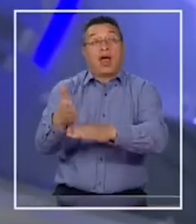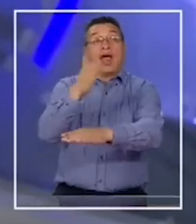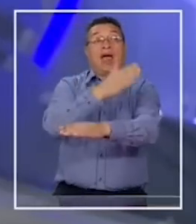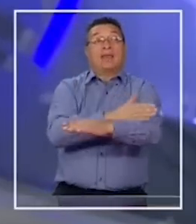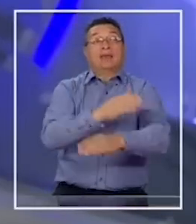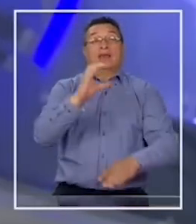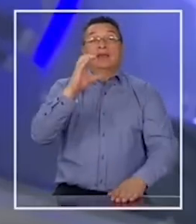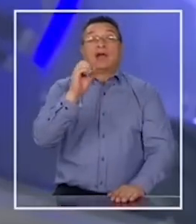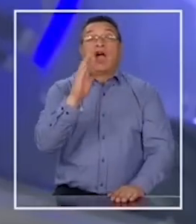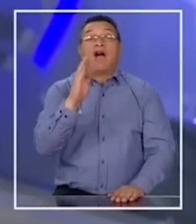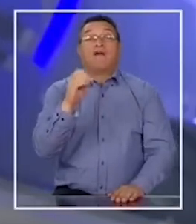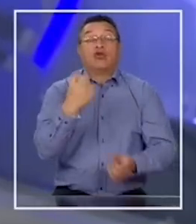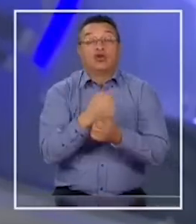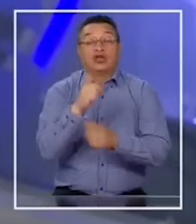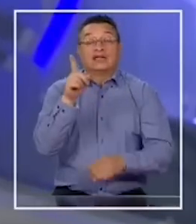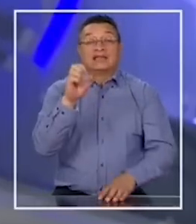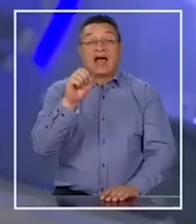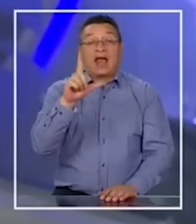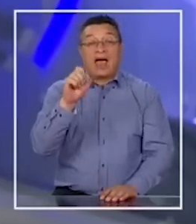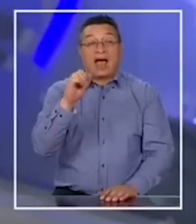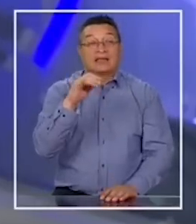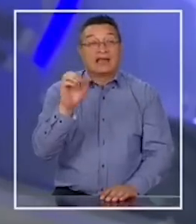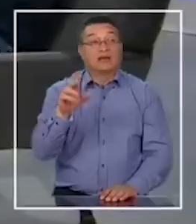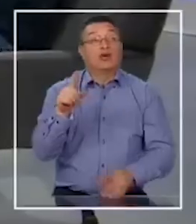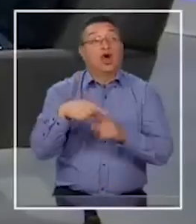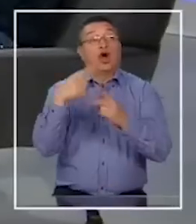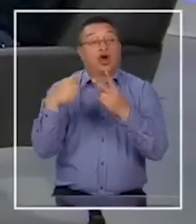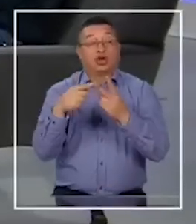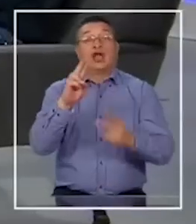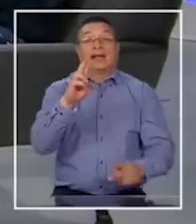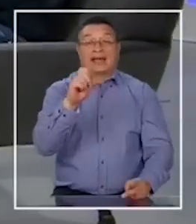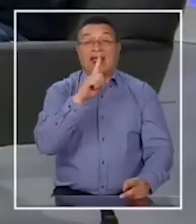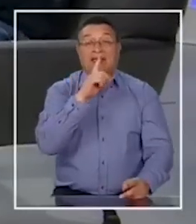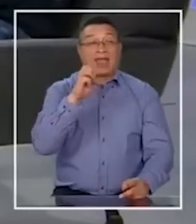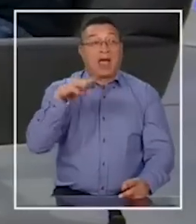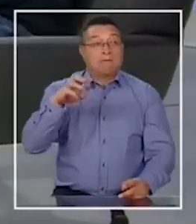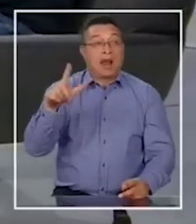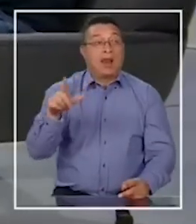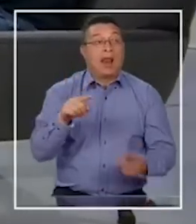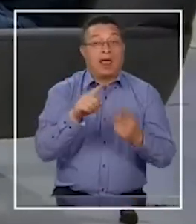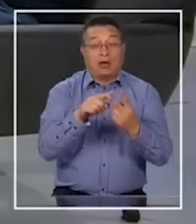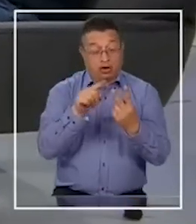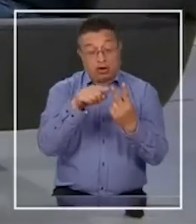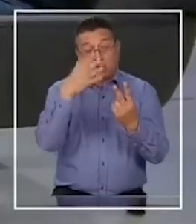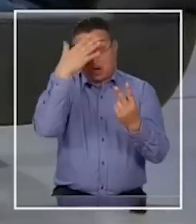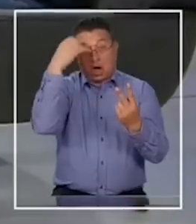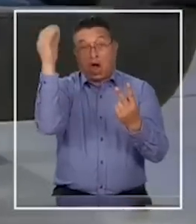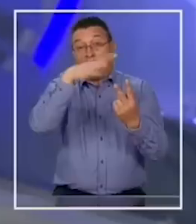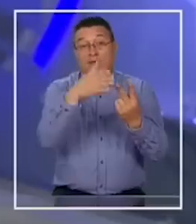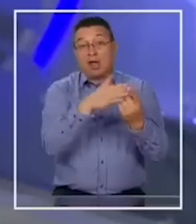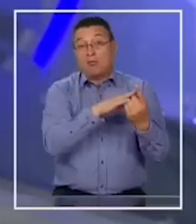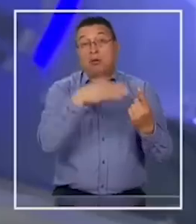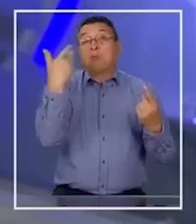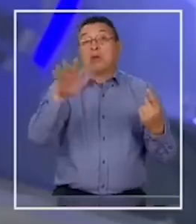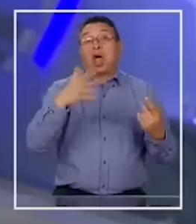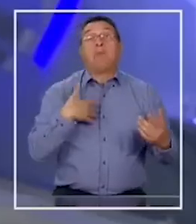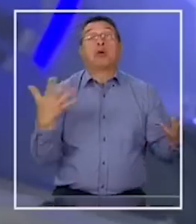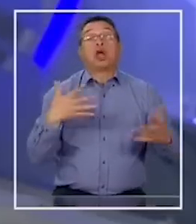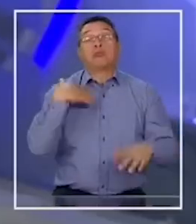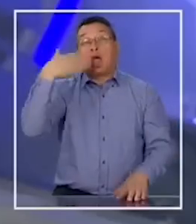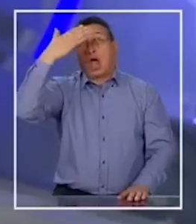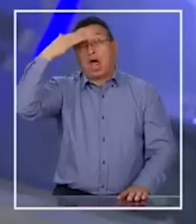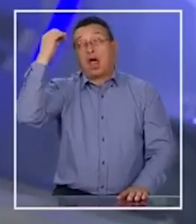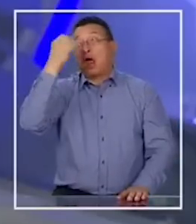al caos al azar El cabo está mal nos hemos olvidado porque no nos hemos acostumbrados no estamos